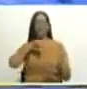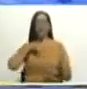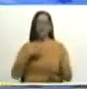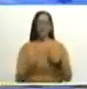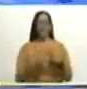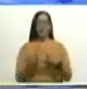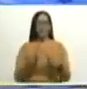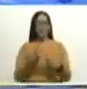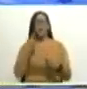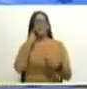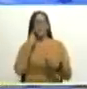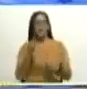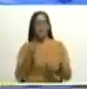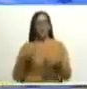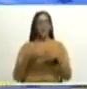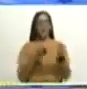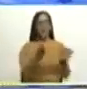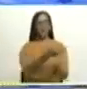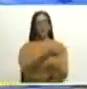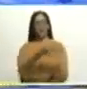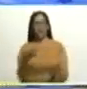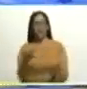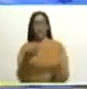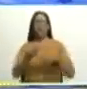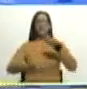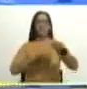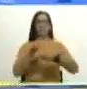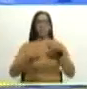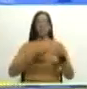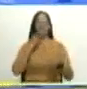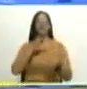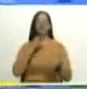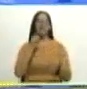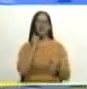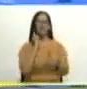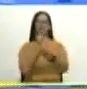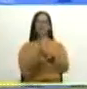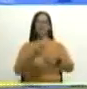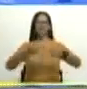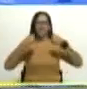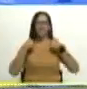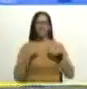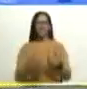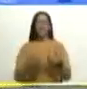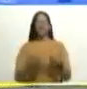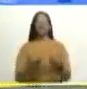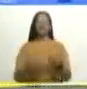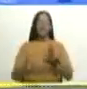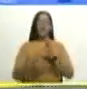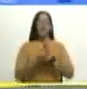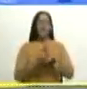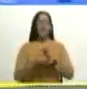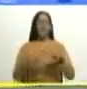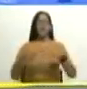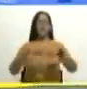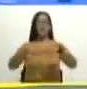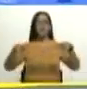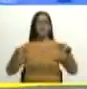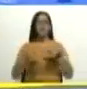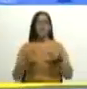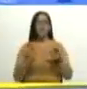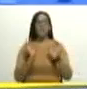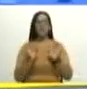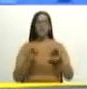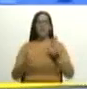en el camino correcto, que hemos formulado políticas acertadas y que la ley orgánica de zonas especiales es una